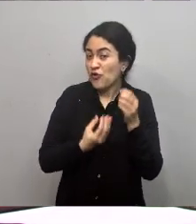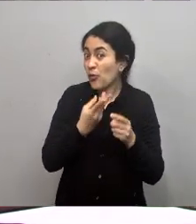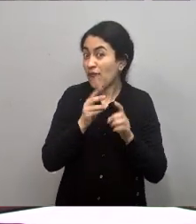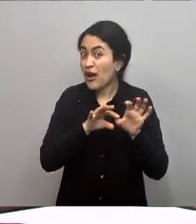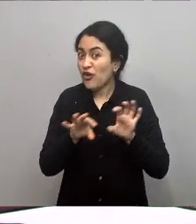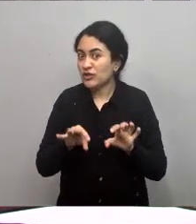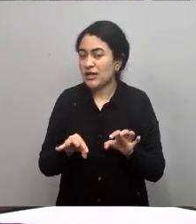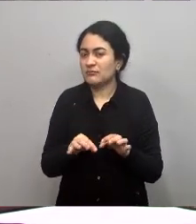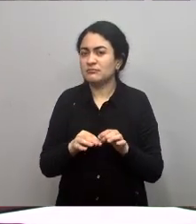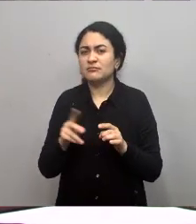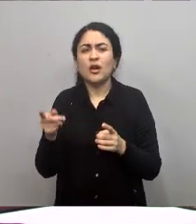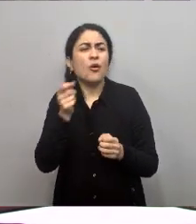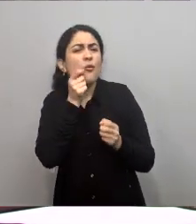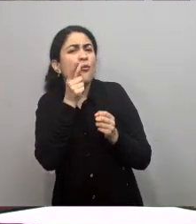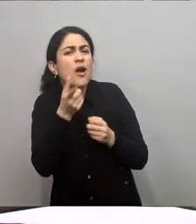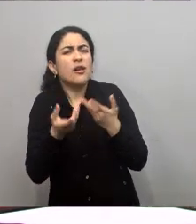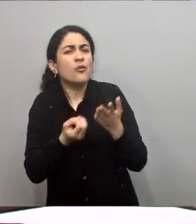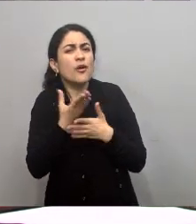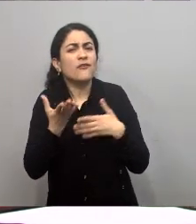es re importante